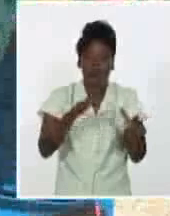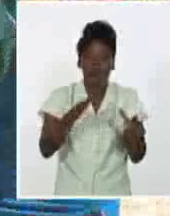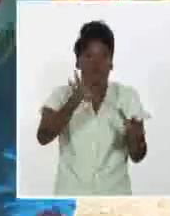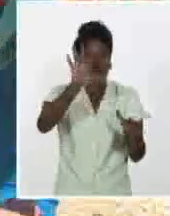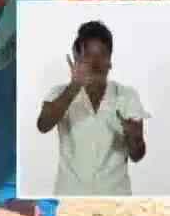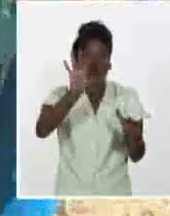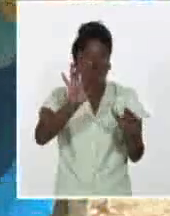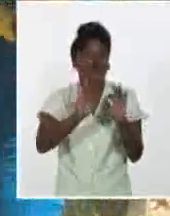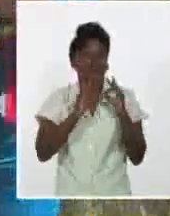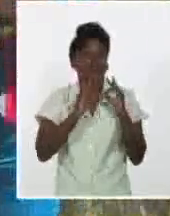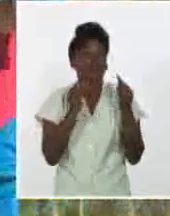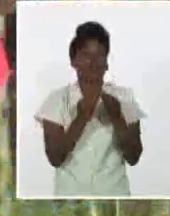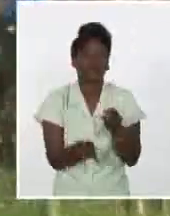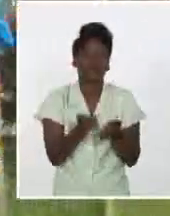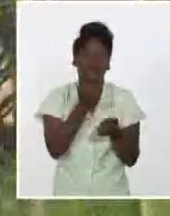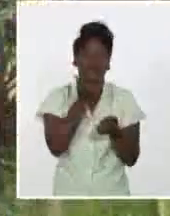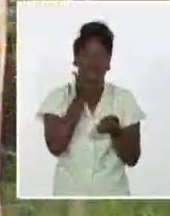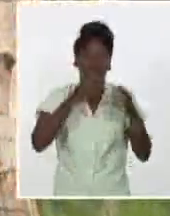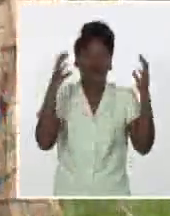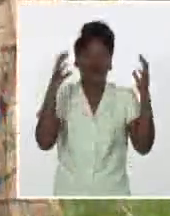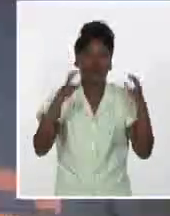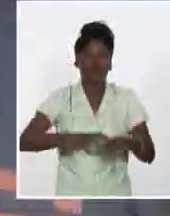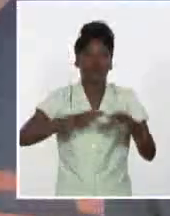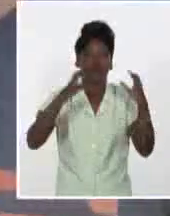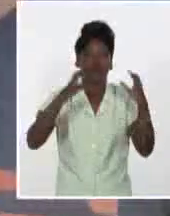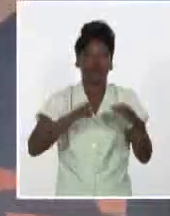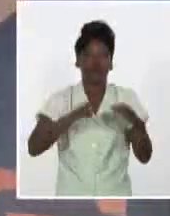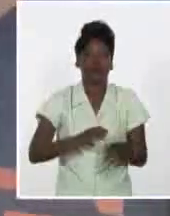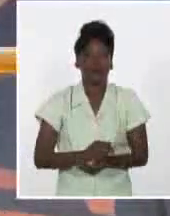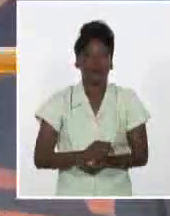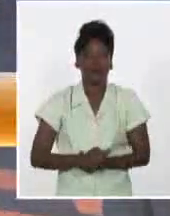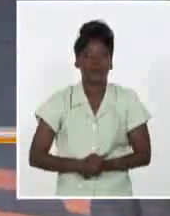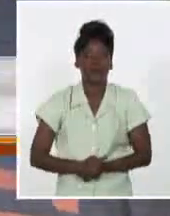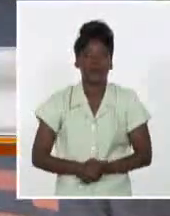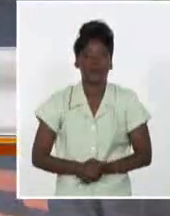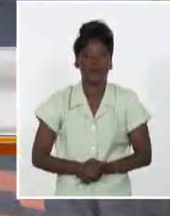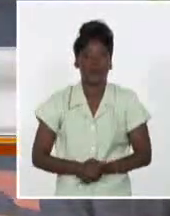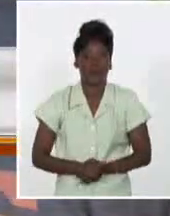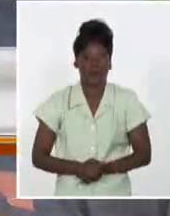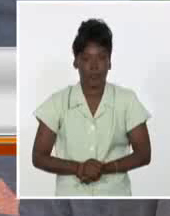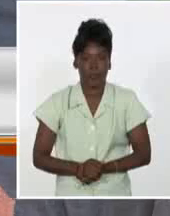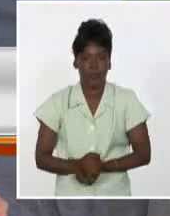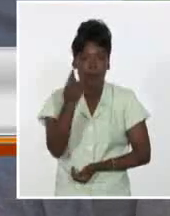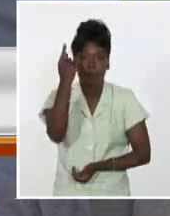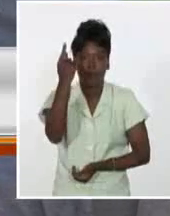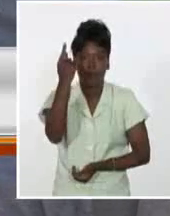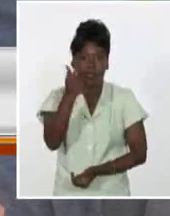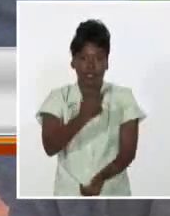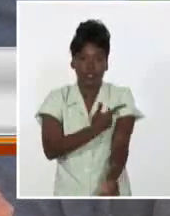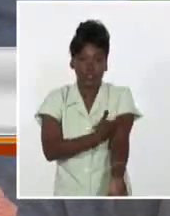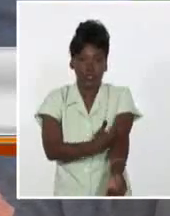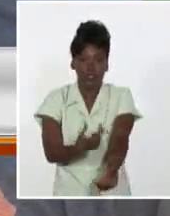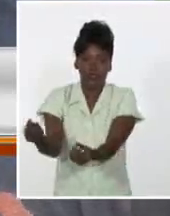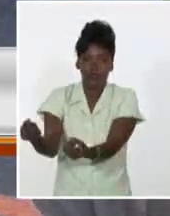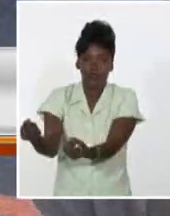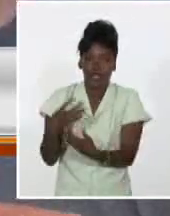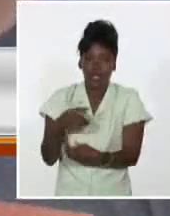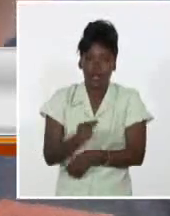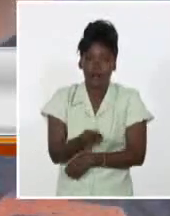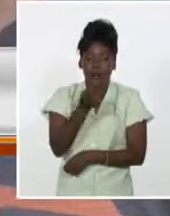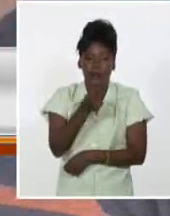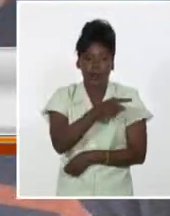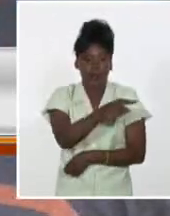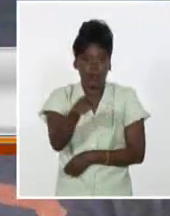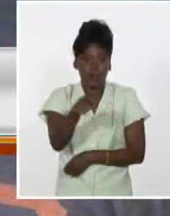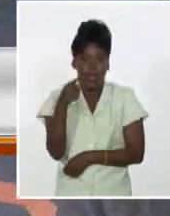las intensas lluvias en la región agramontina. La primera donación que llega efectivamente es esta. Y bueno, usted está viendo